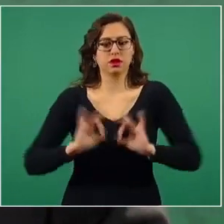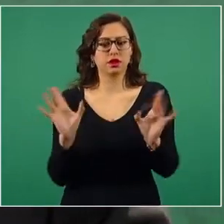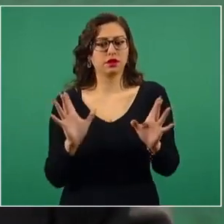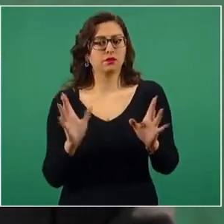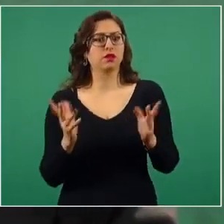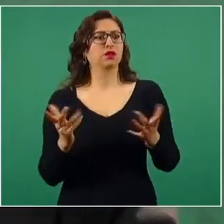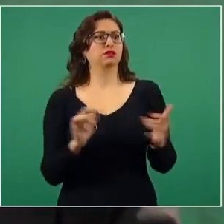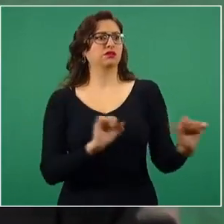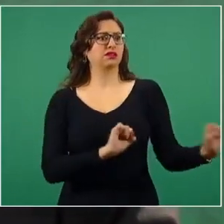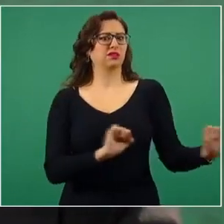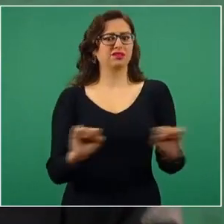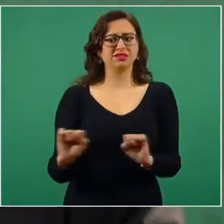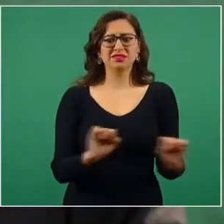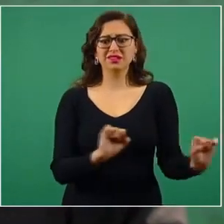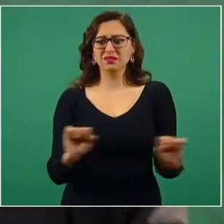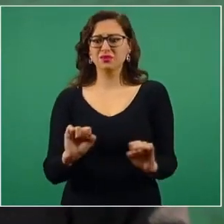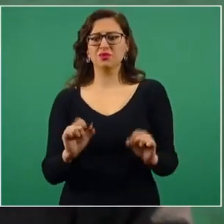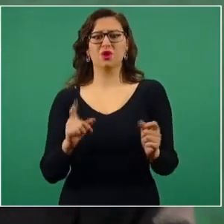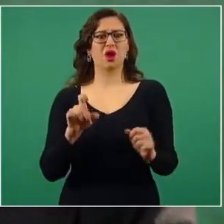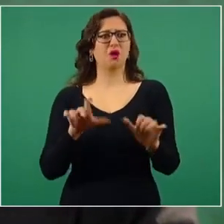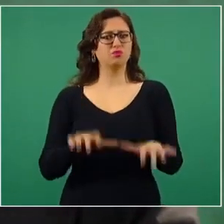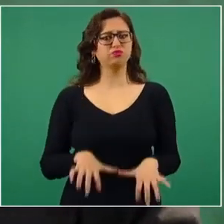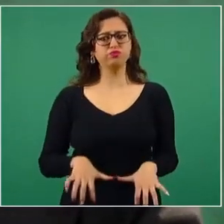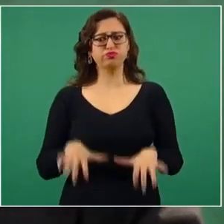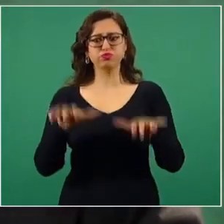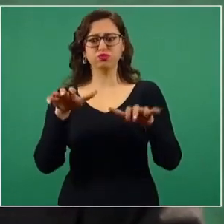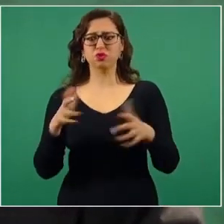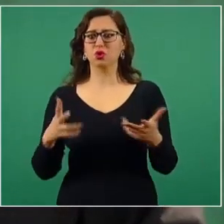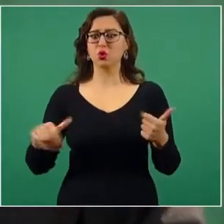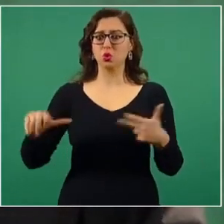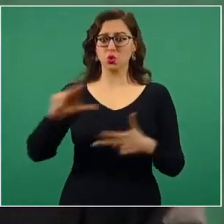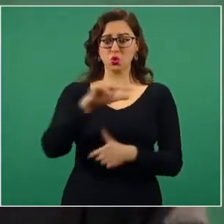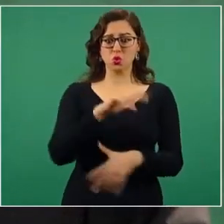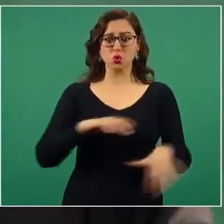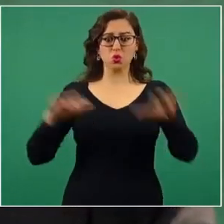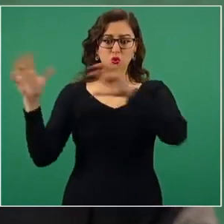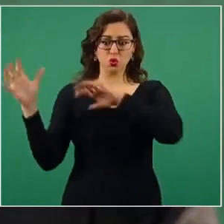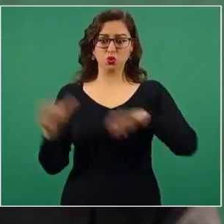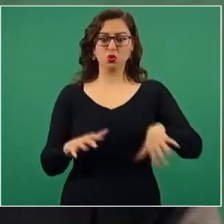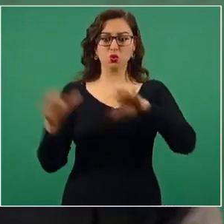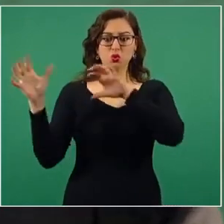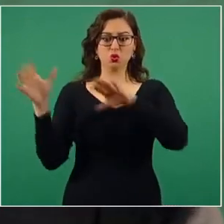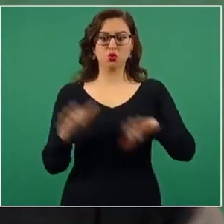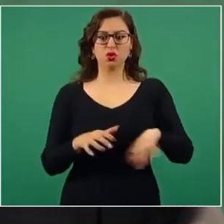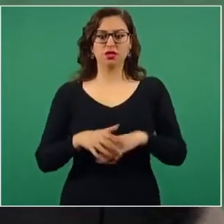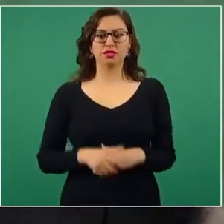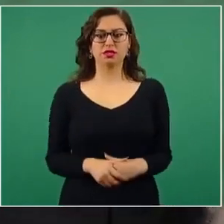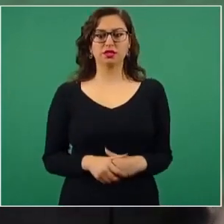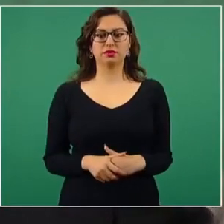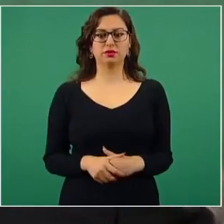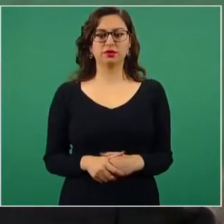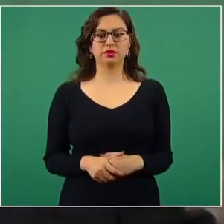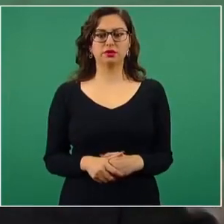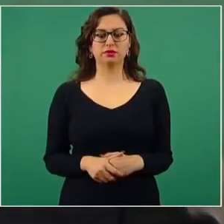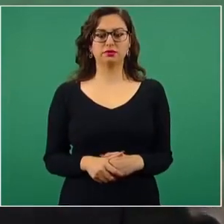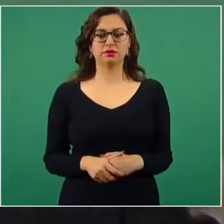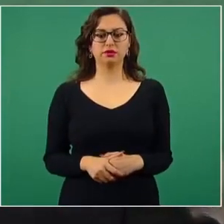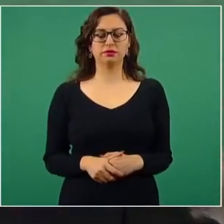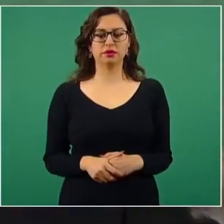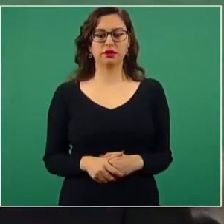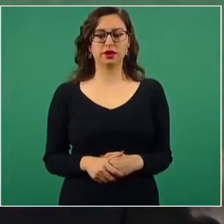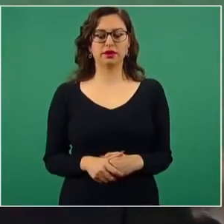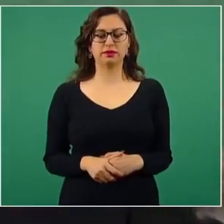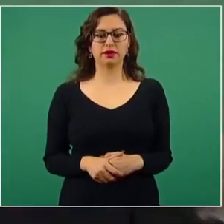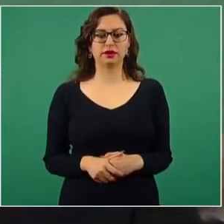inundaciones, de huracanes. Ahora, con la pandemia, la colaboración de estas